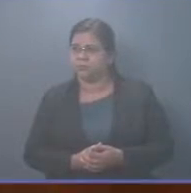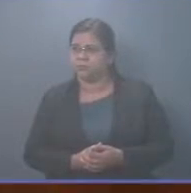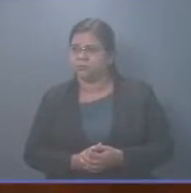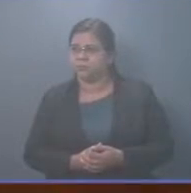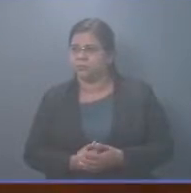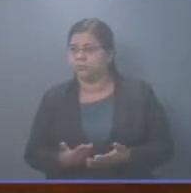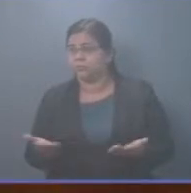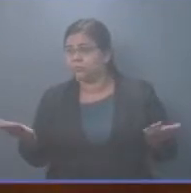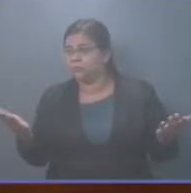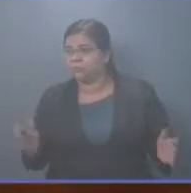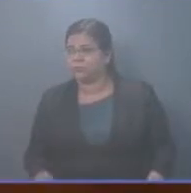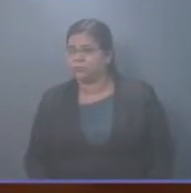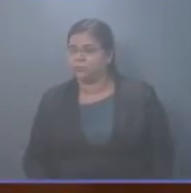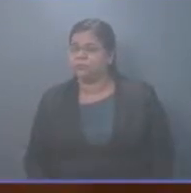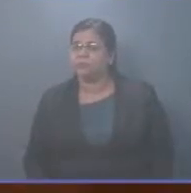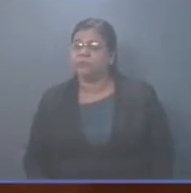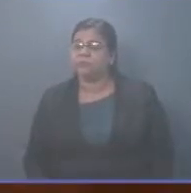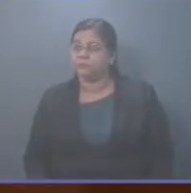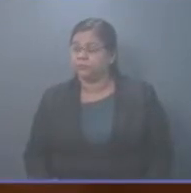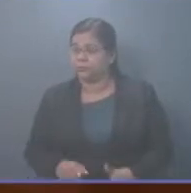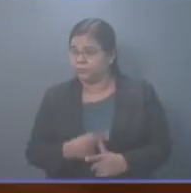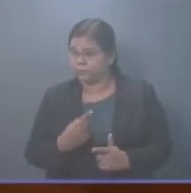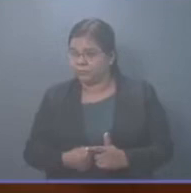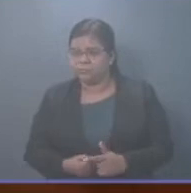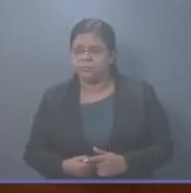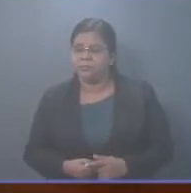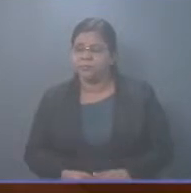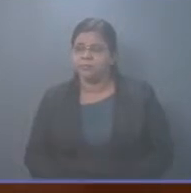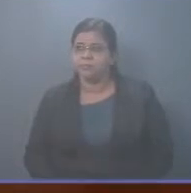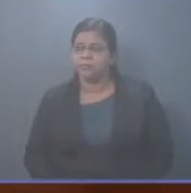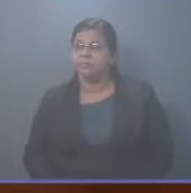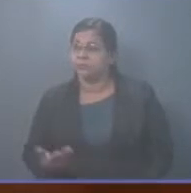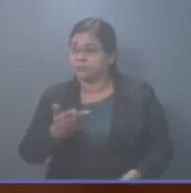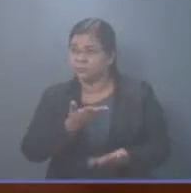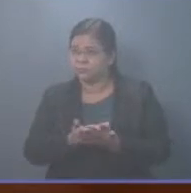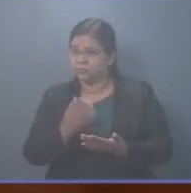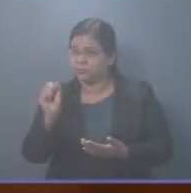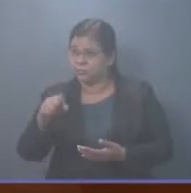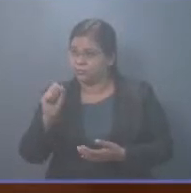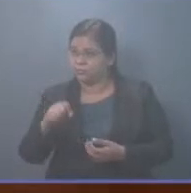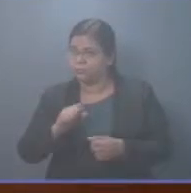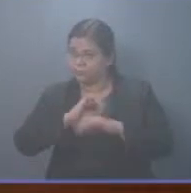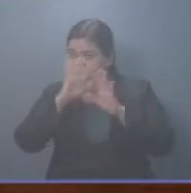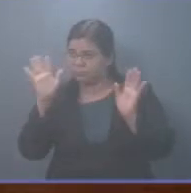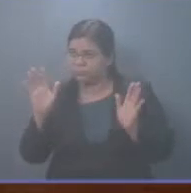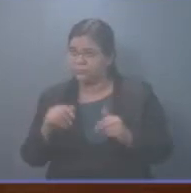Bueno, dele lectura, por favor. ¿Cómo quedaría la propuesta que nos hace la diputada Romero?